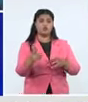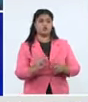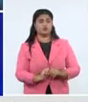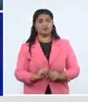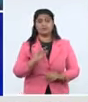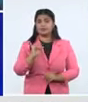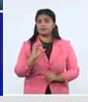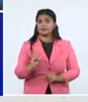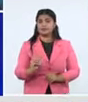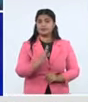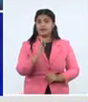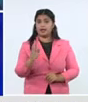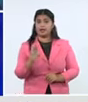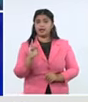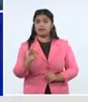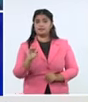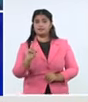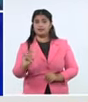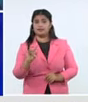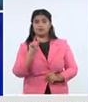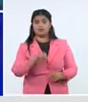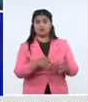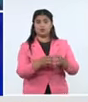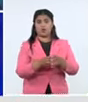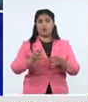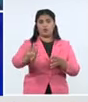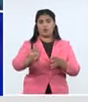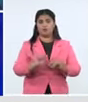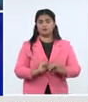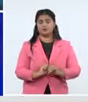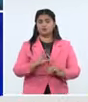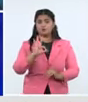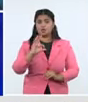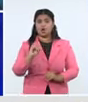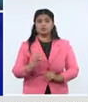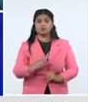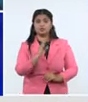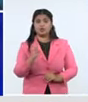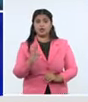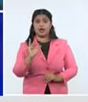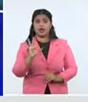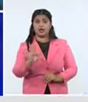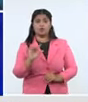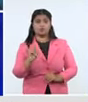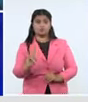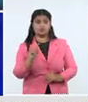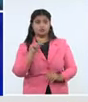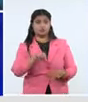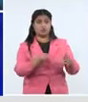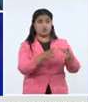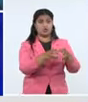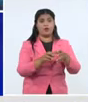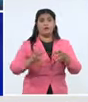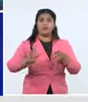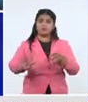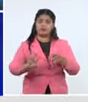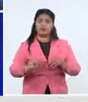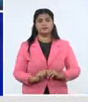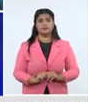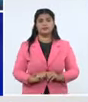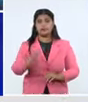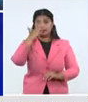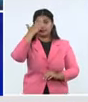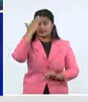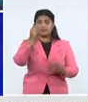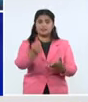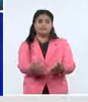4 personas, entre 80 y 89, 3 personas, y ahí ya nos apoyaron resumiendo